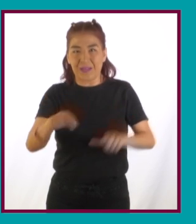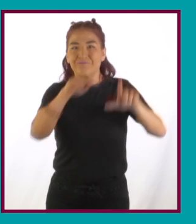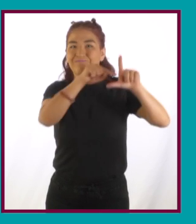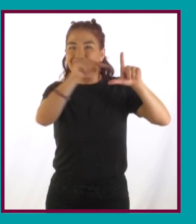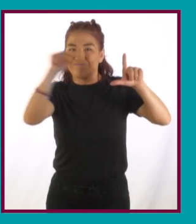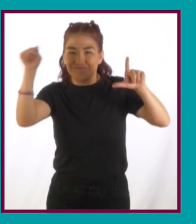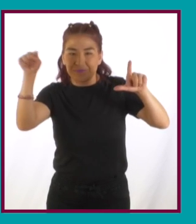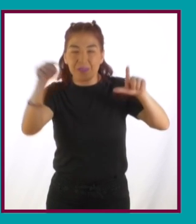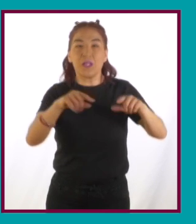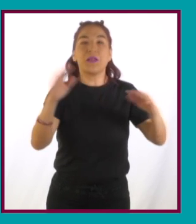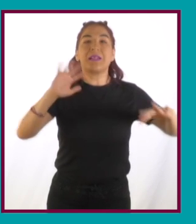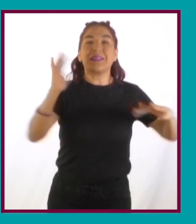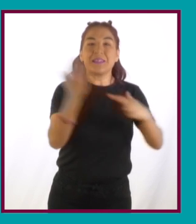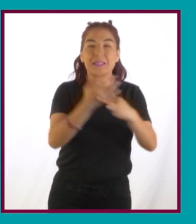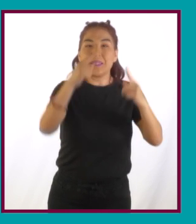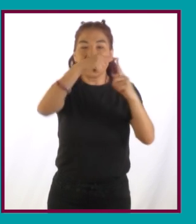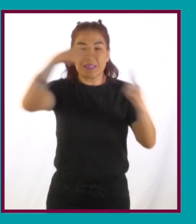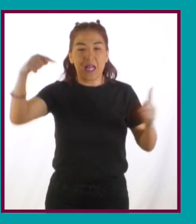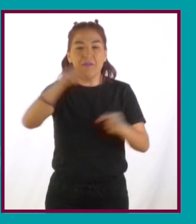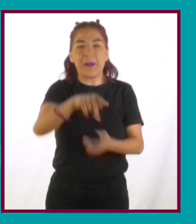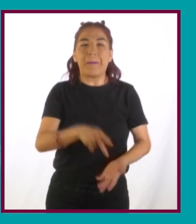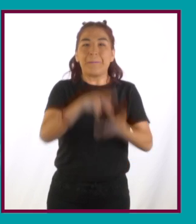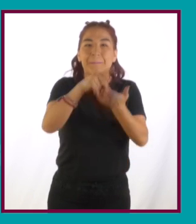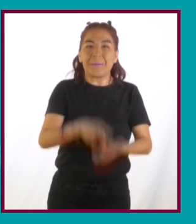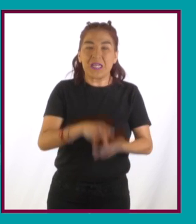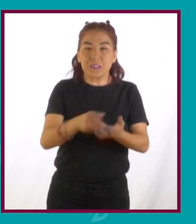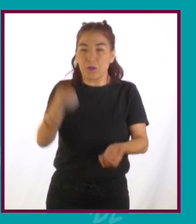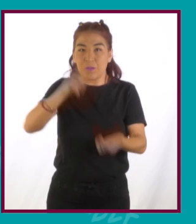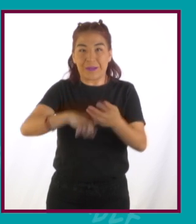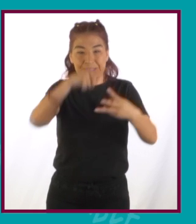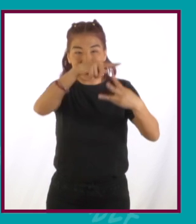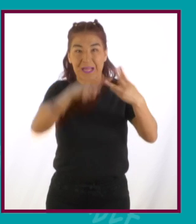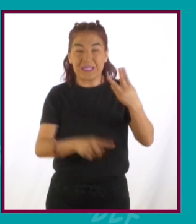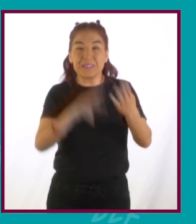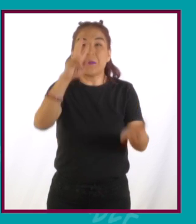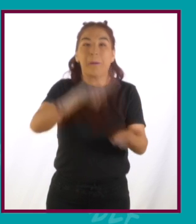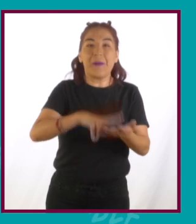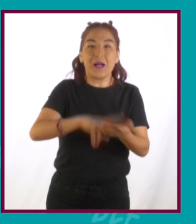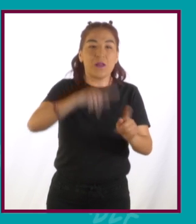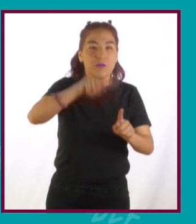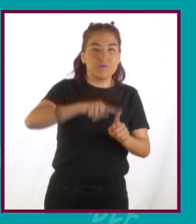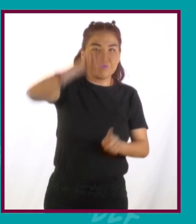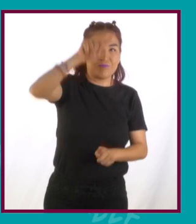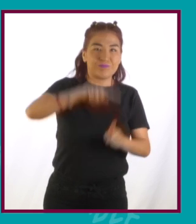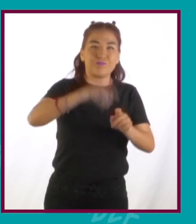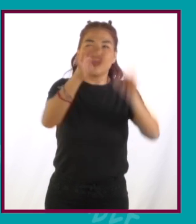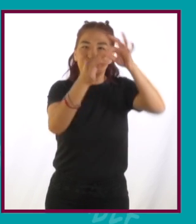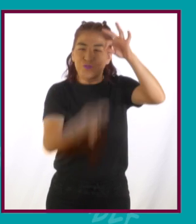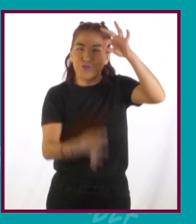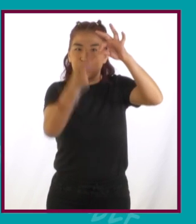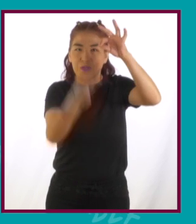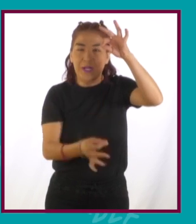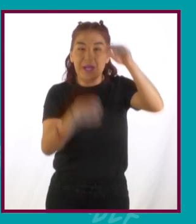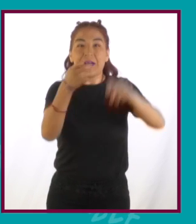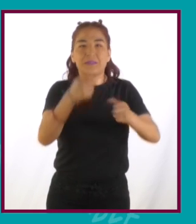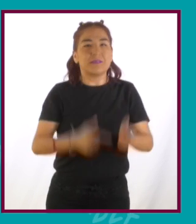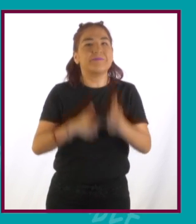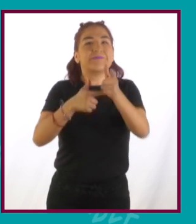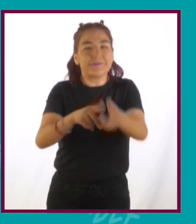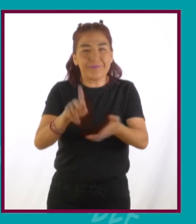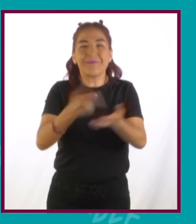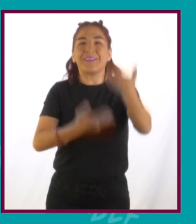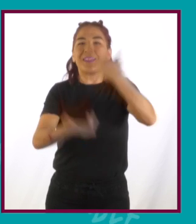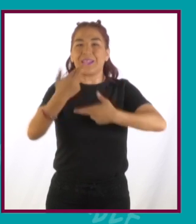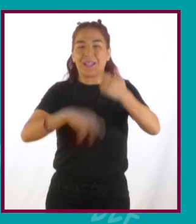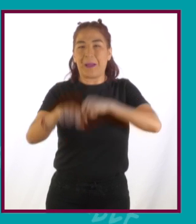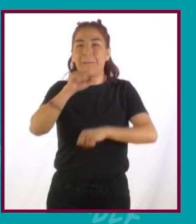línea recta. Dividimos el peso que hemos colocado en cada uno de los pesajes entre los valores de la extensión del resorte. Esta